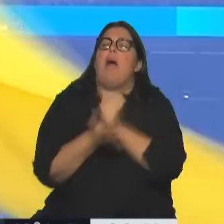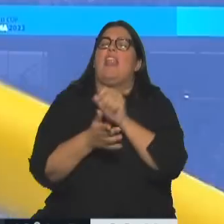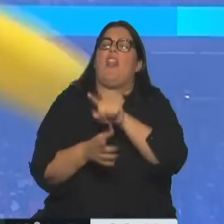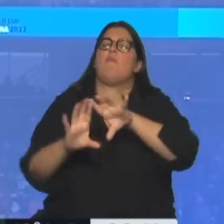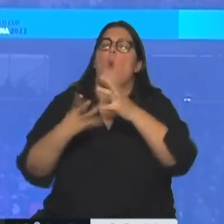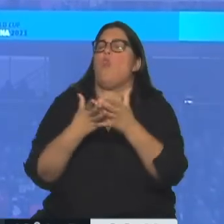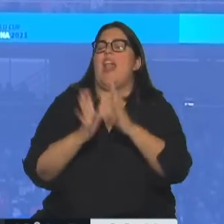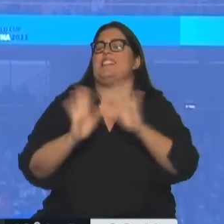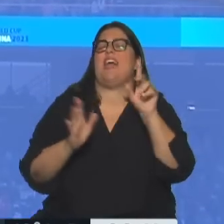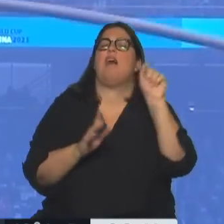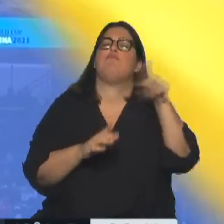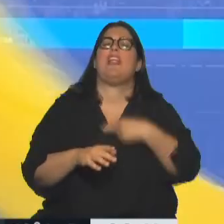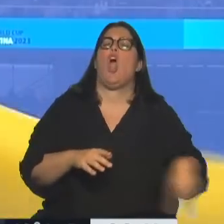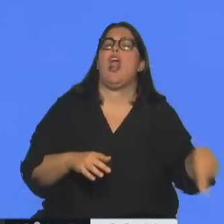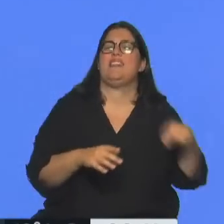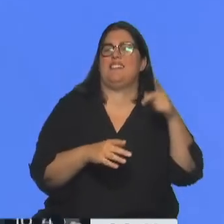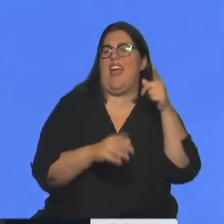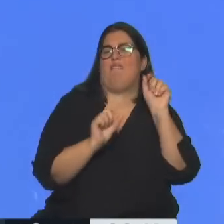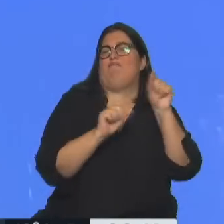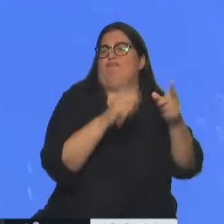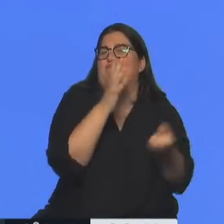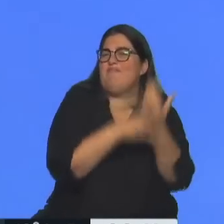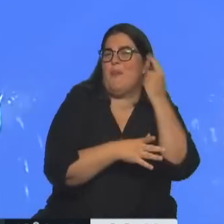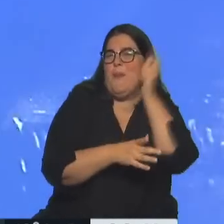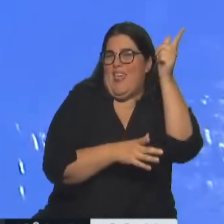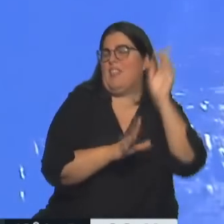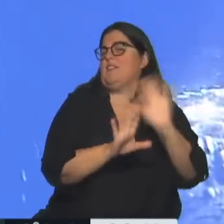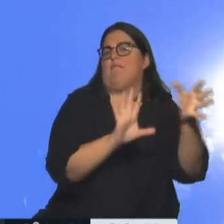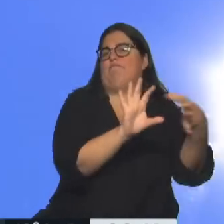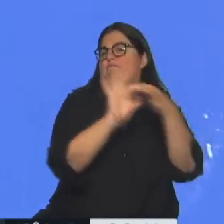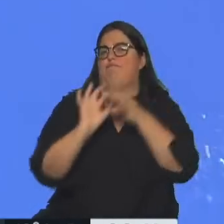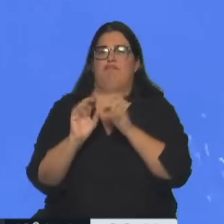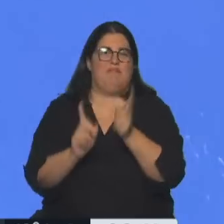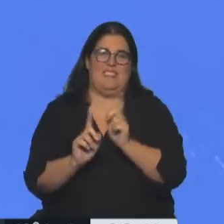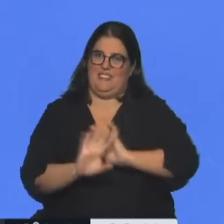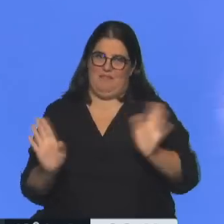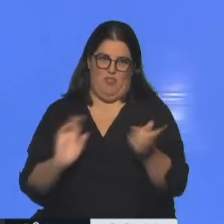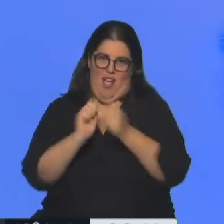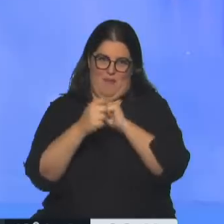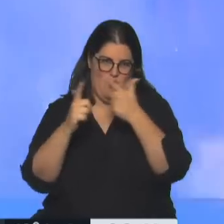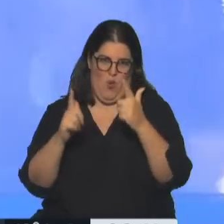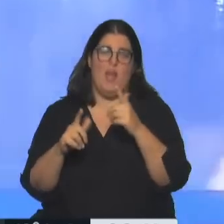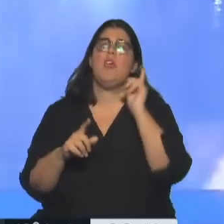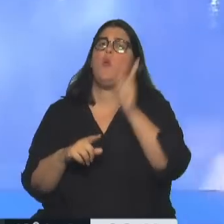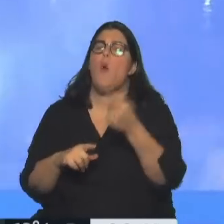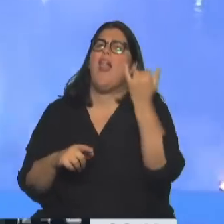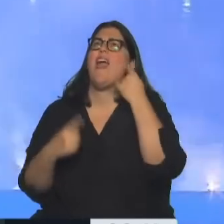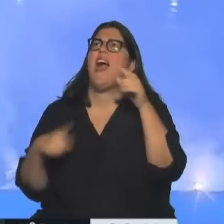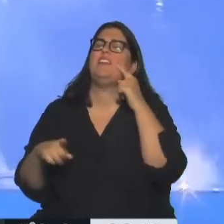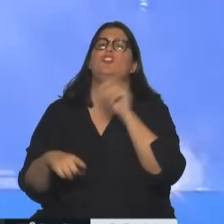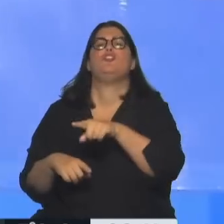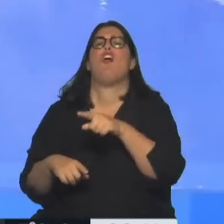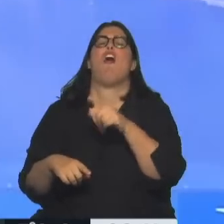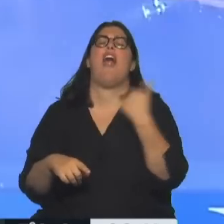exactamente, la canción de inaugural y de Indonesia. De todas maneras salió la argentinidad al par. ¿No? Claro. Ahí